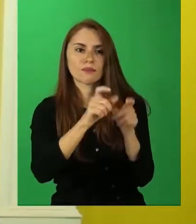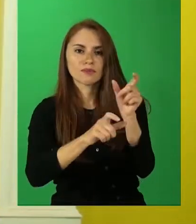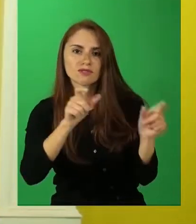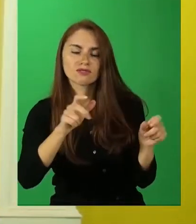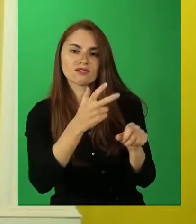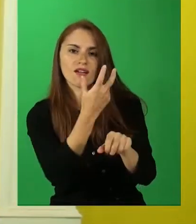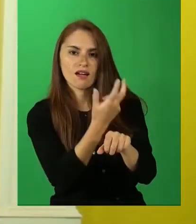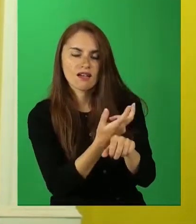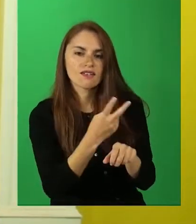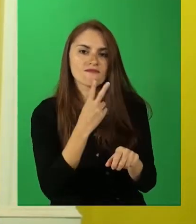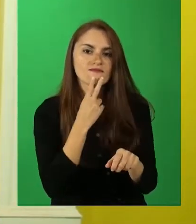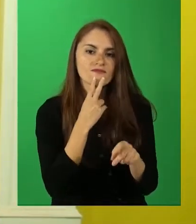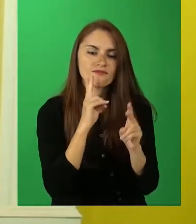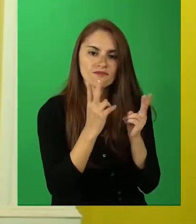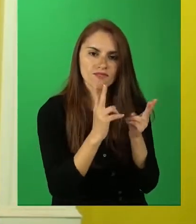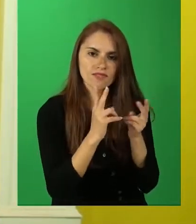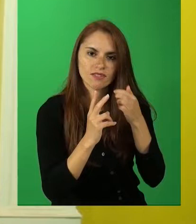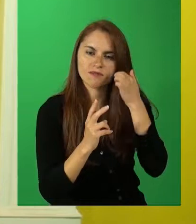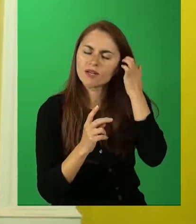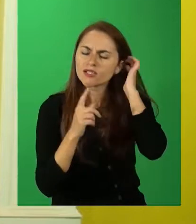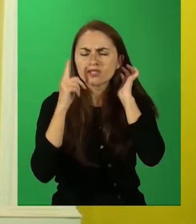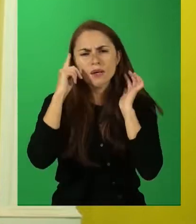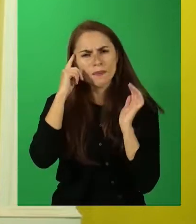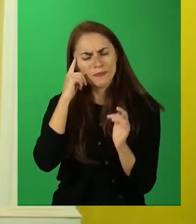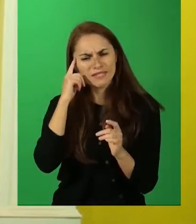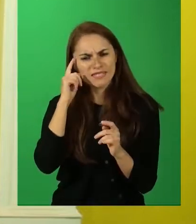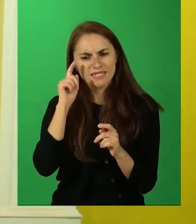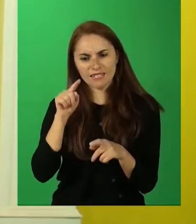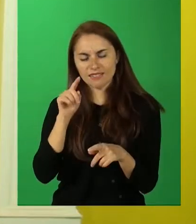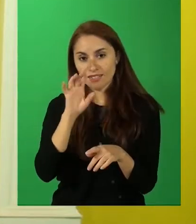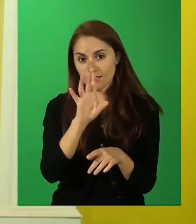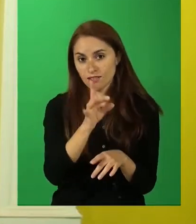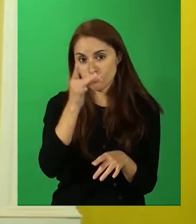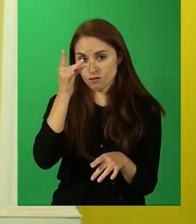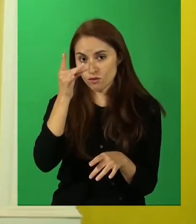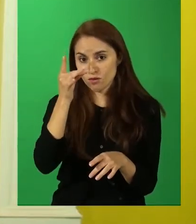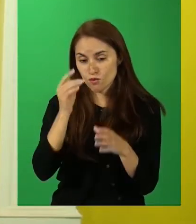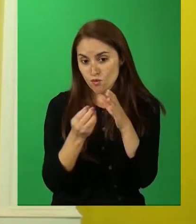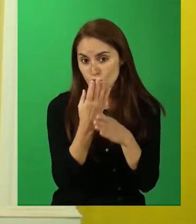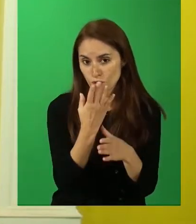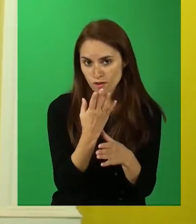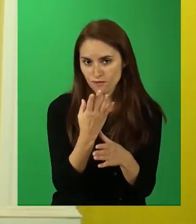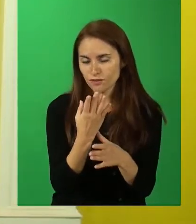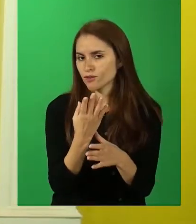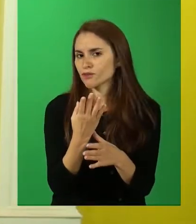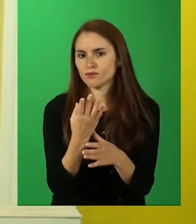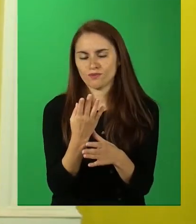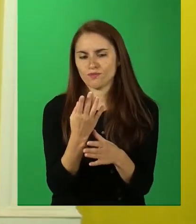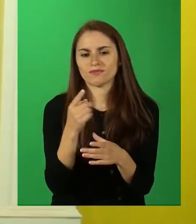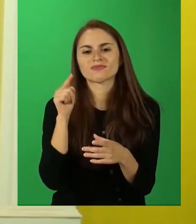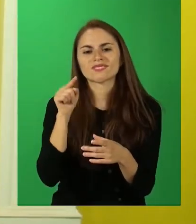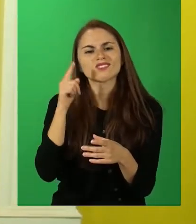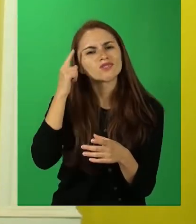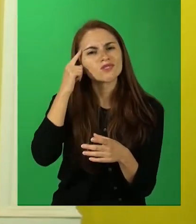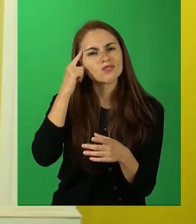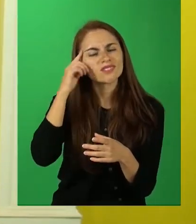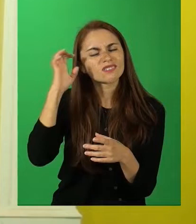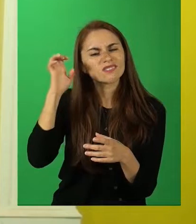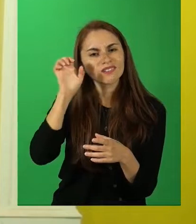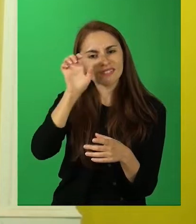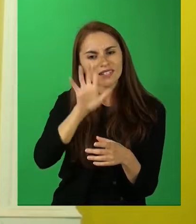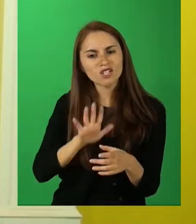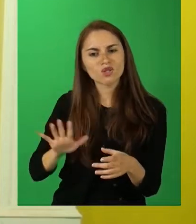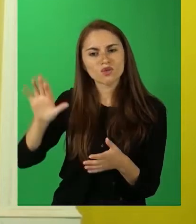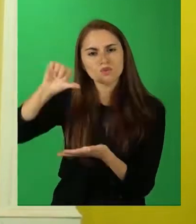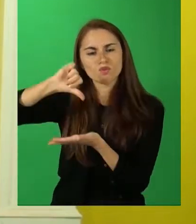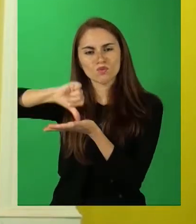habitantes. Creer que fueron descubiertos se llama eurocentrismo, o